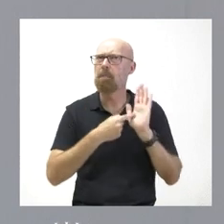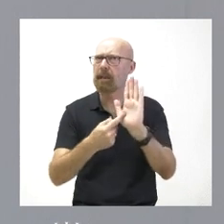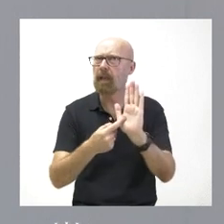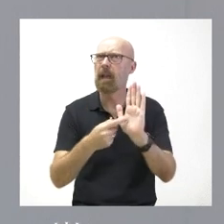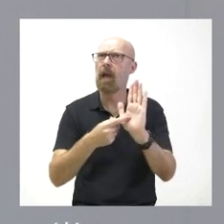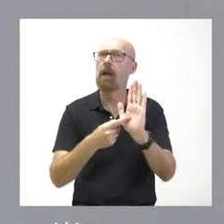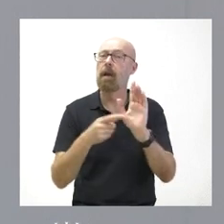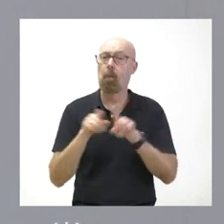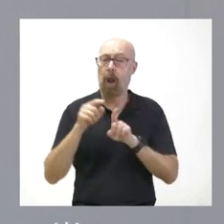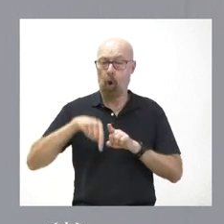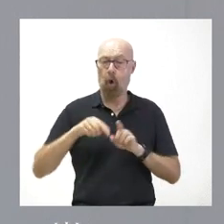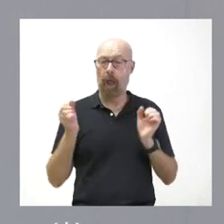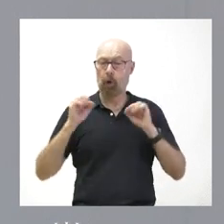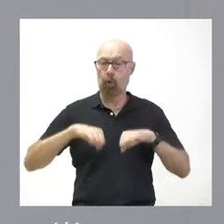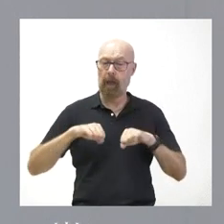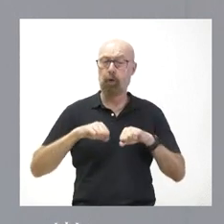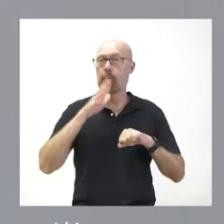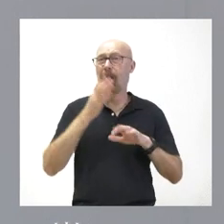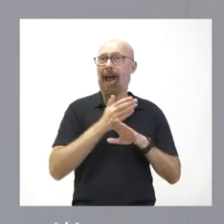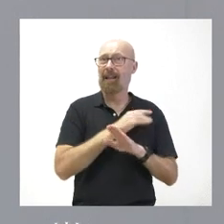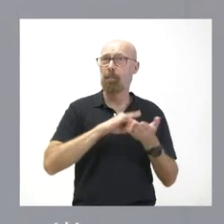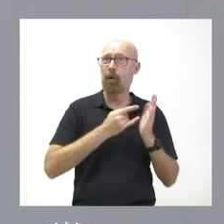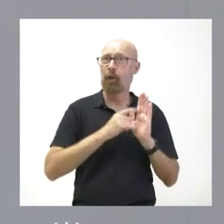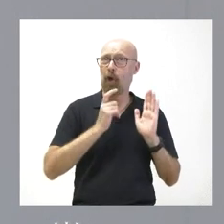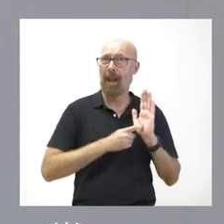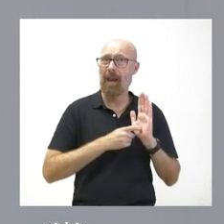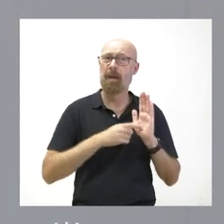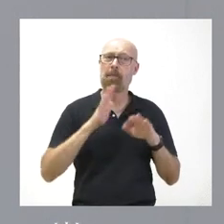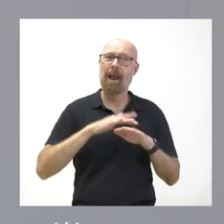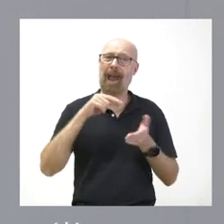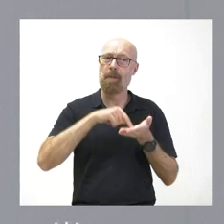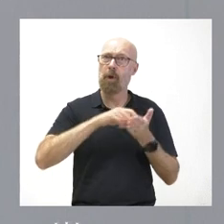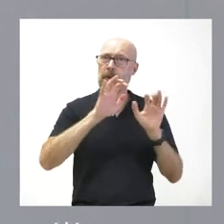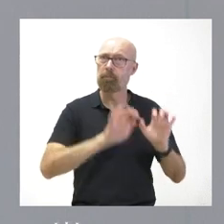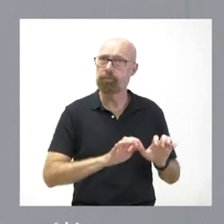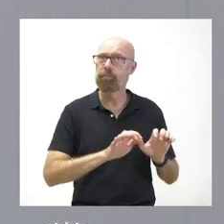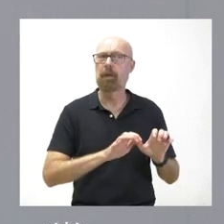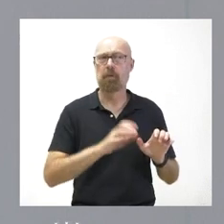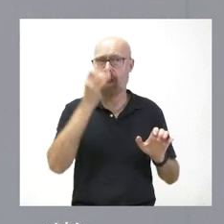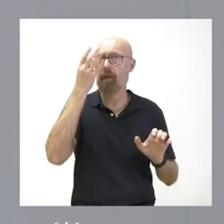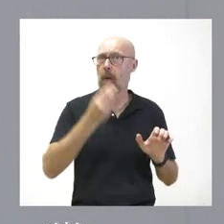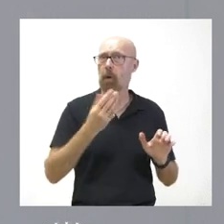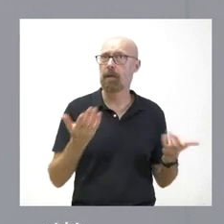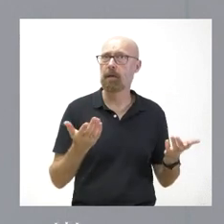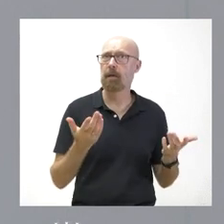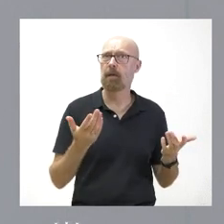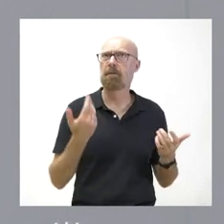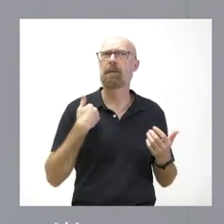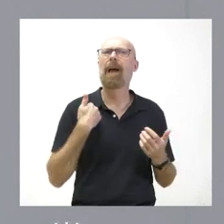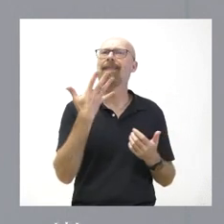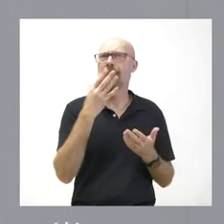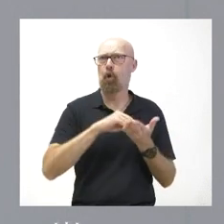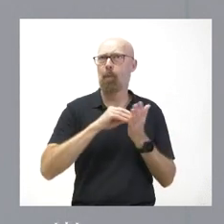anteproyecto de ley Es una muy buena iniciativa porque supone una nueva bajada de impuestos en Castilla y león llevamos ya la quinta bajada de